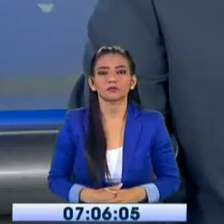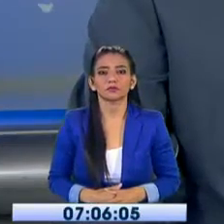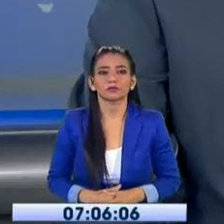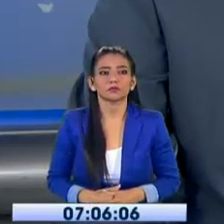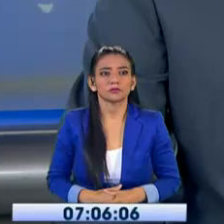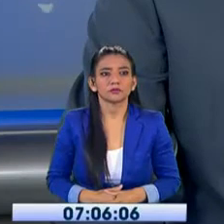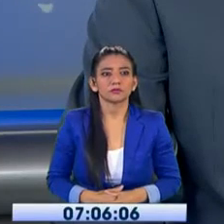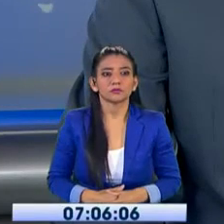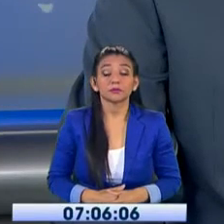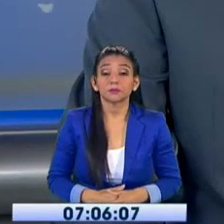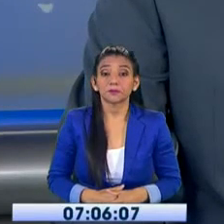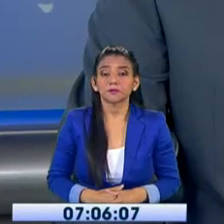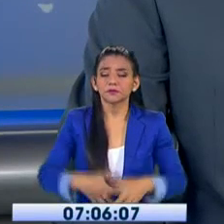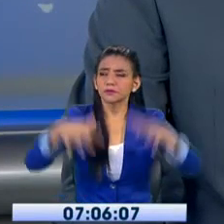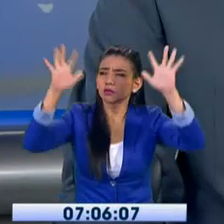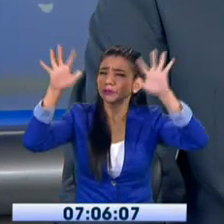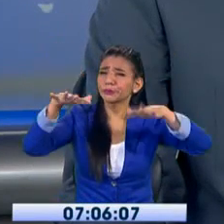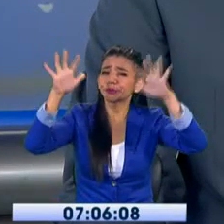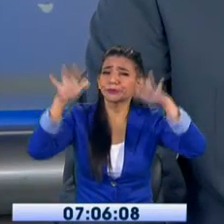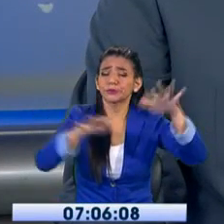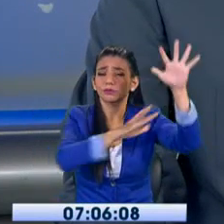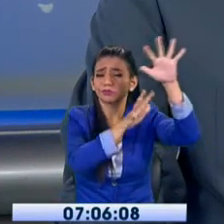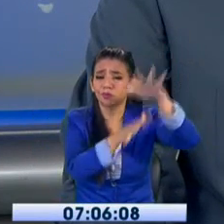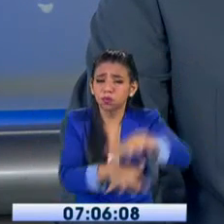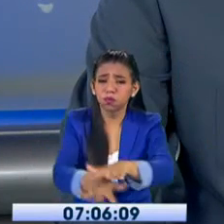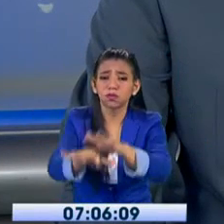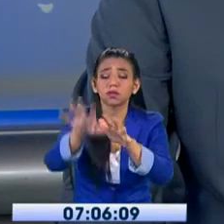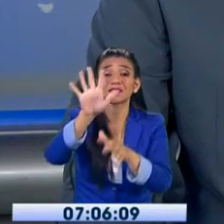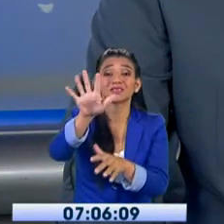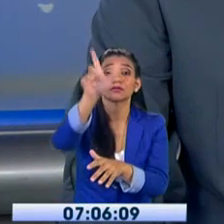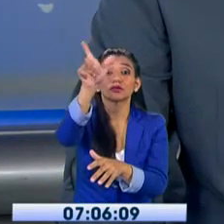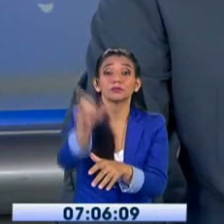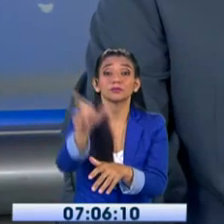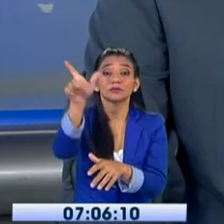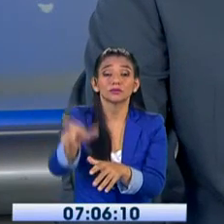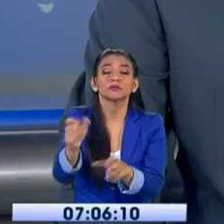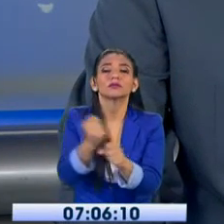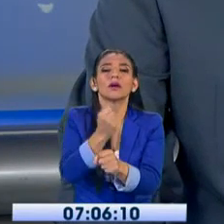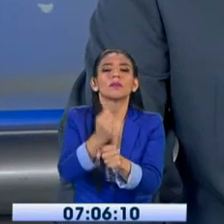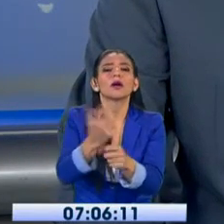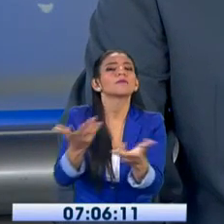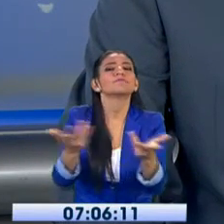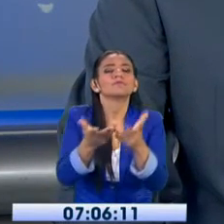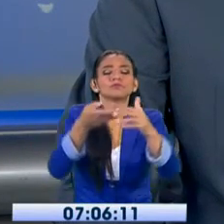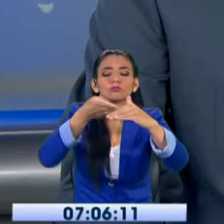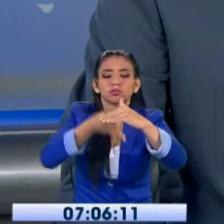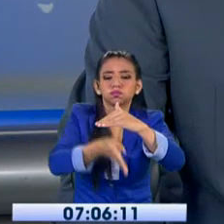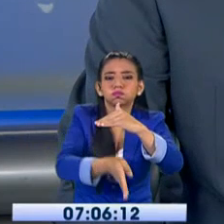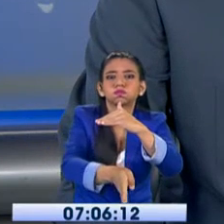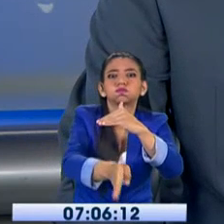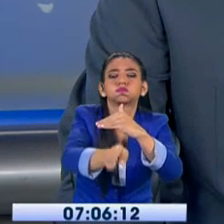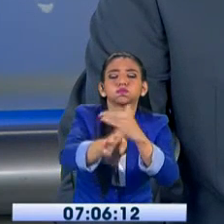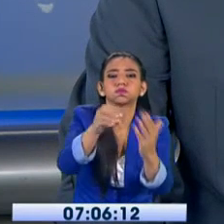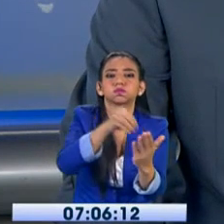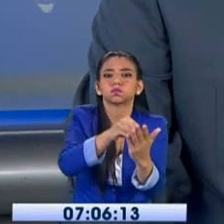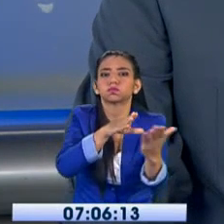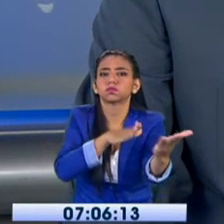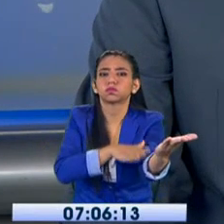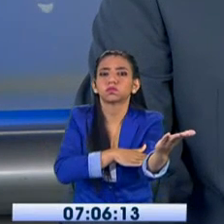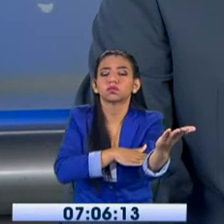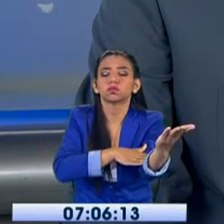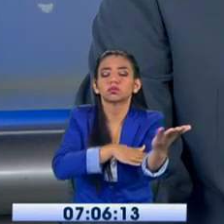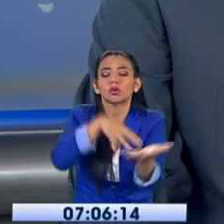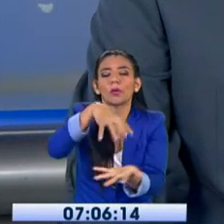Un deslave producto del mal clima arrastró a 5 trabajadores que cumplían su jornada laboral en el túnel de ingreso al proyecto Hidrosicchos en la provincia